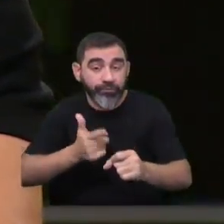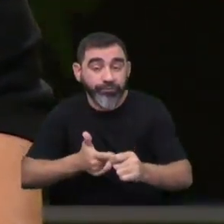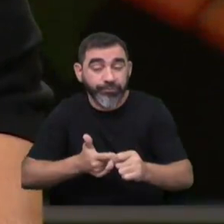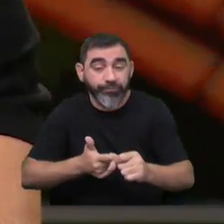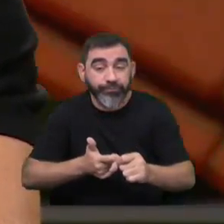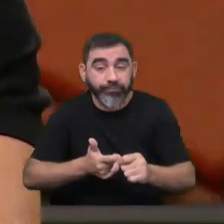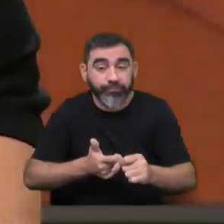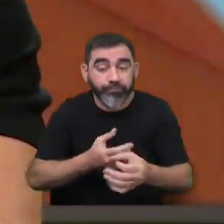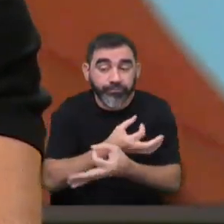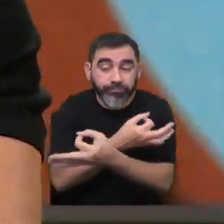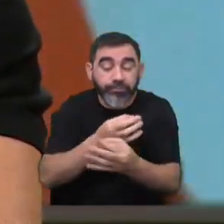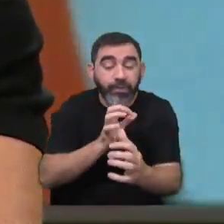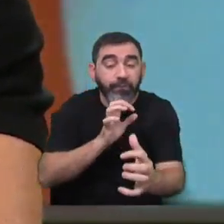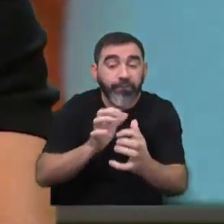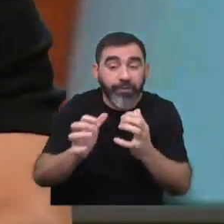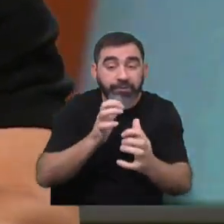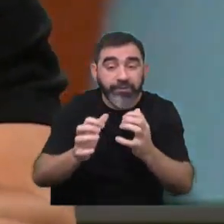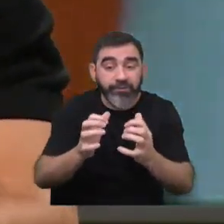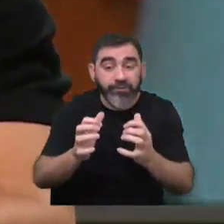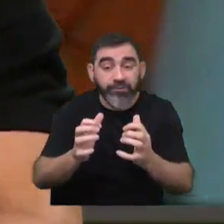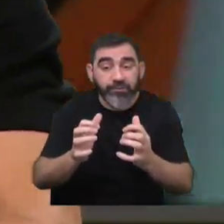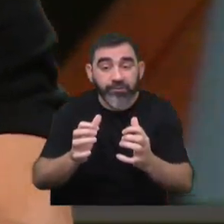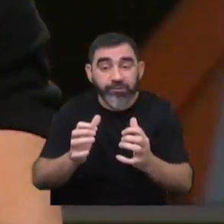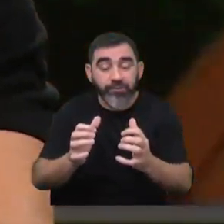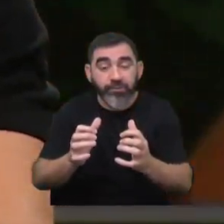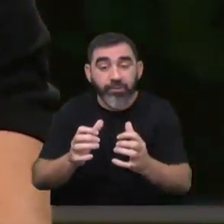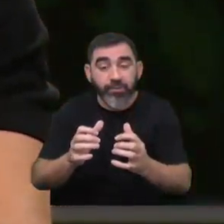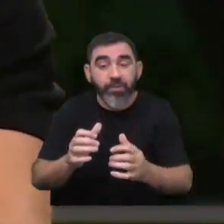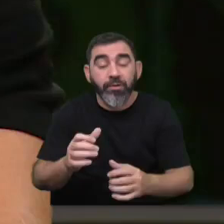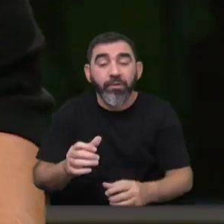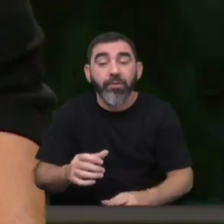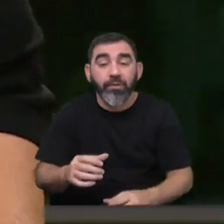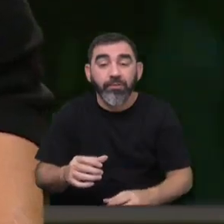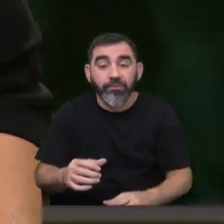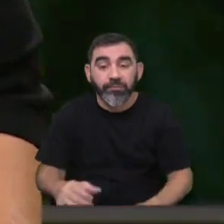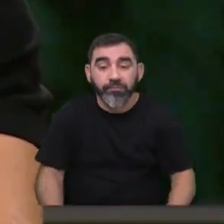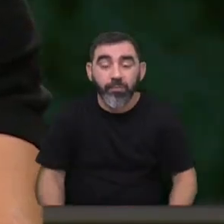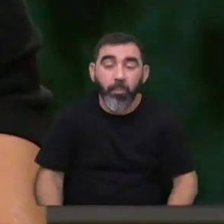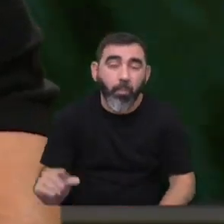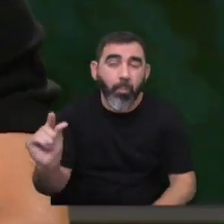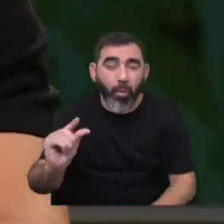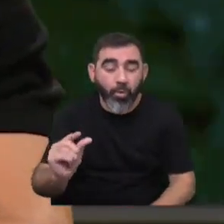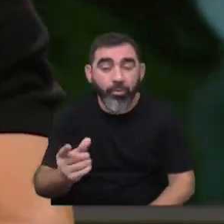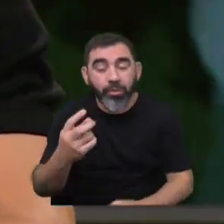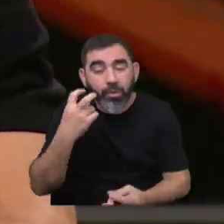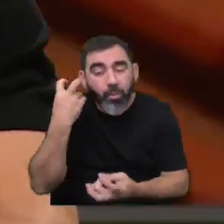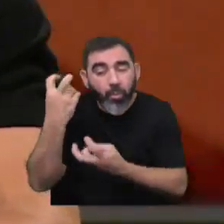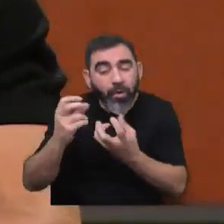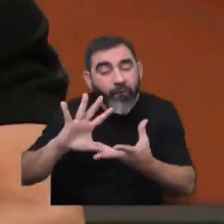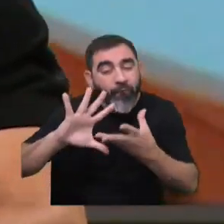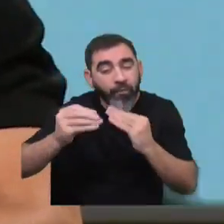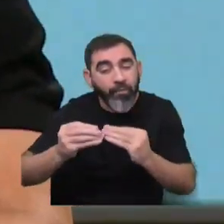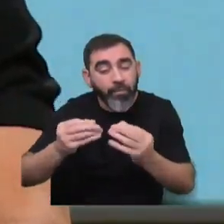su eficiencia energética es, por unidad de volumen, es bastante pobre, digamos. Entonces están buscando mecanismos